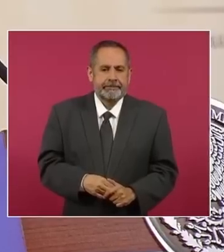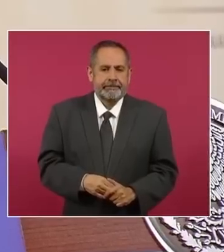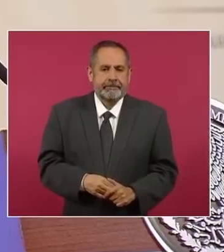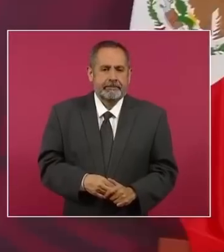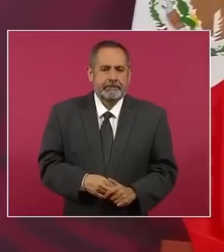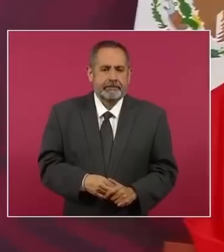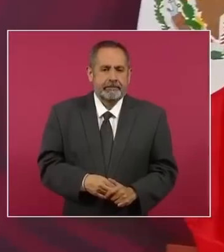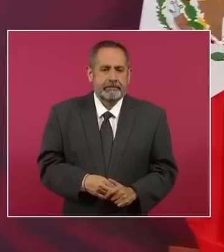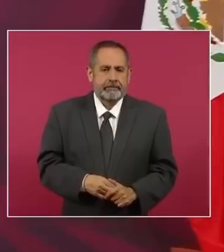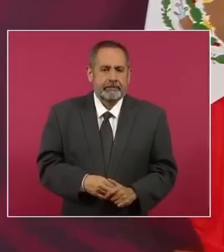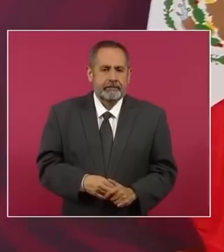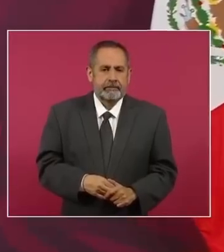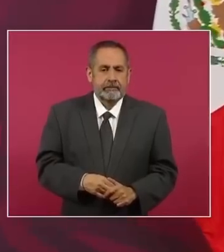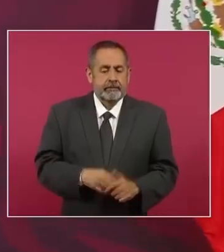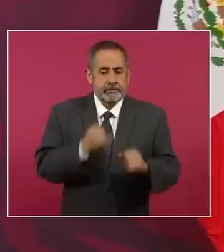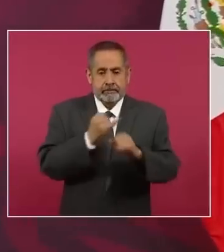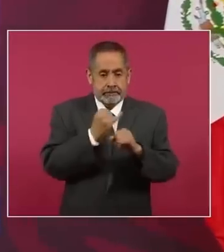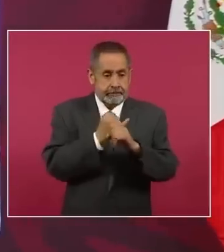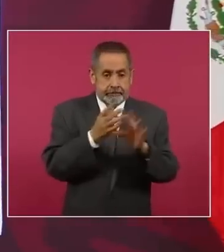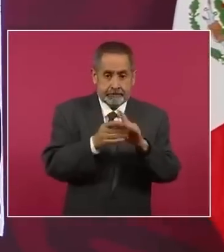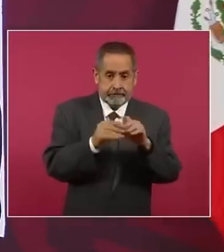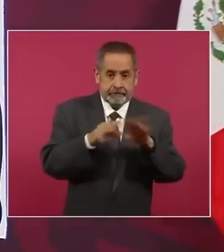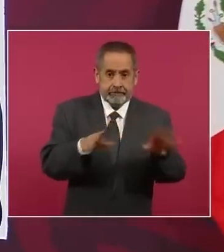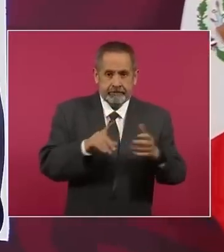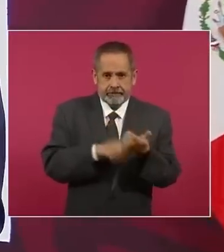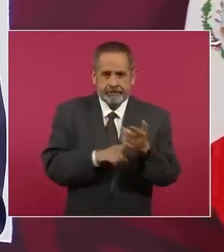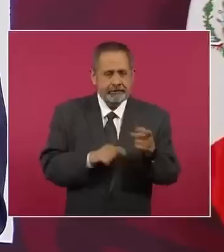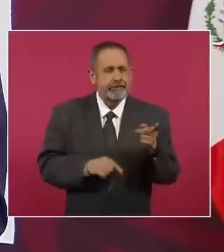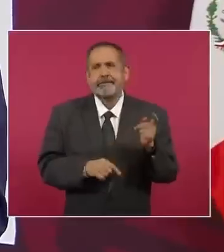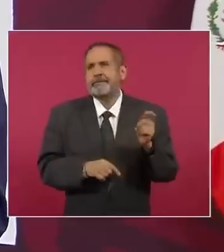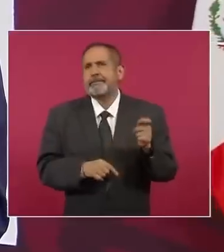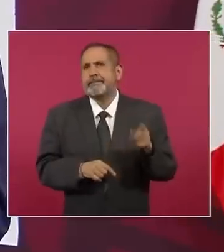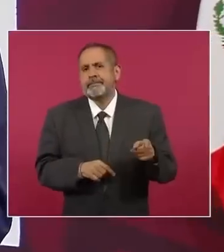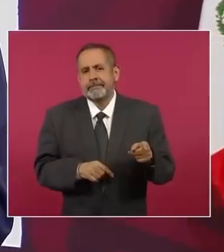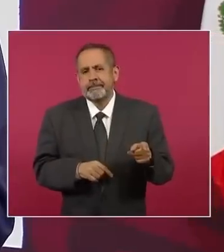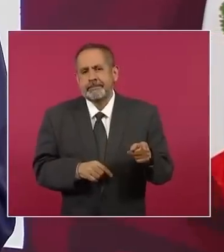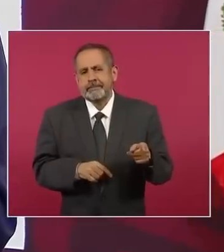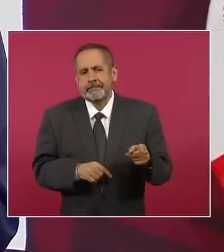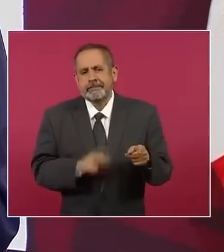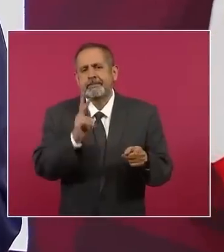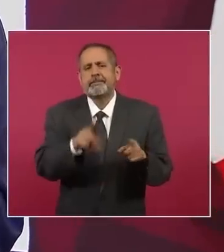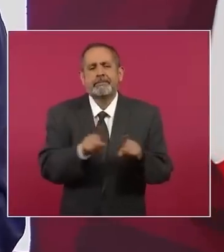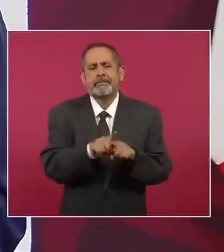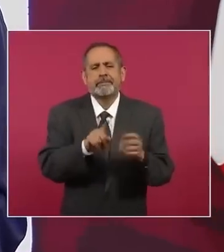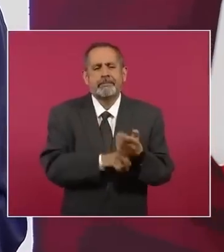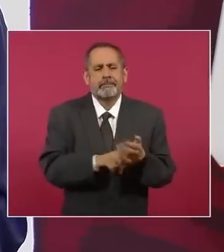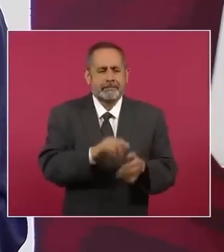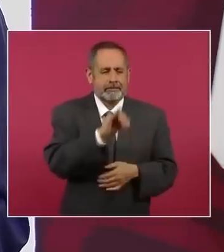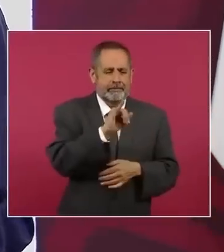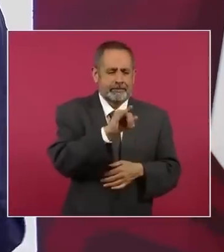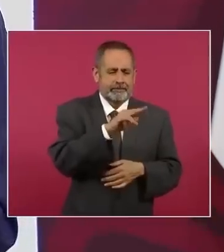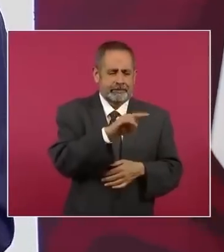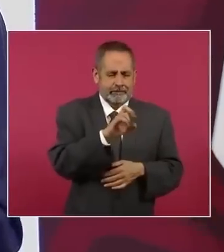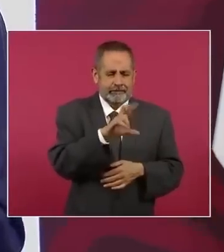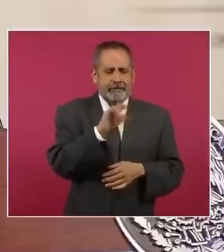Y en las redes es un poco lo que pasó con esto de que el INE no se toca,